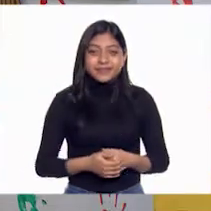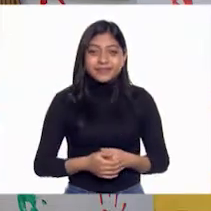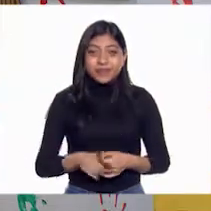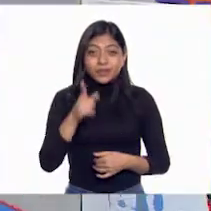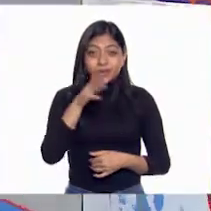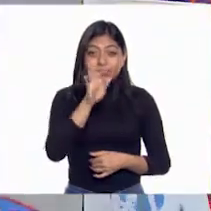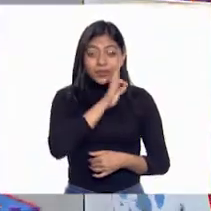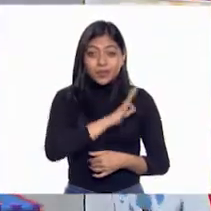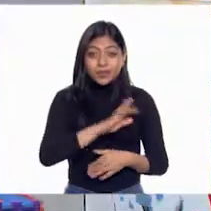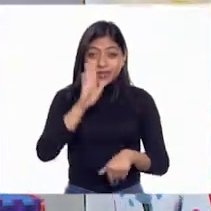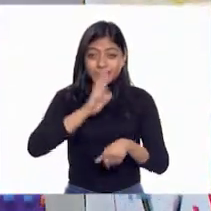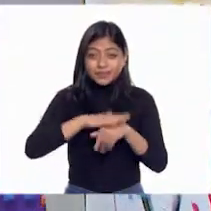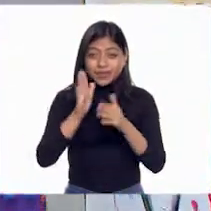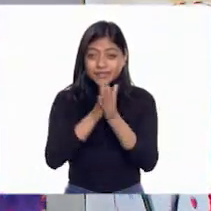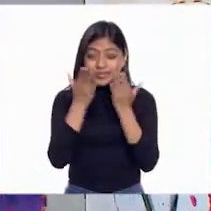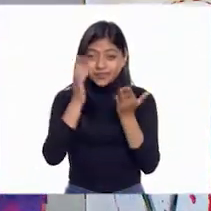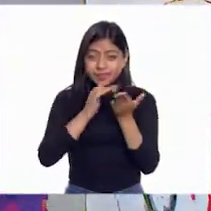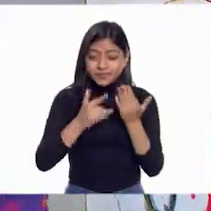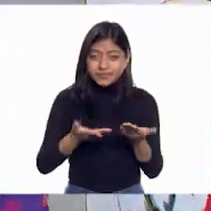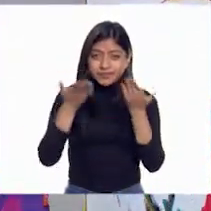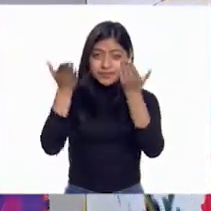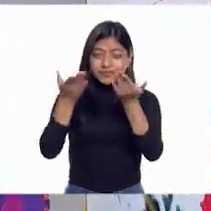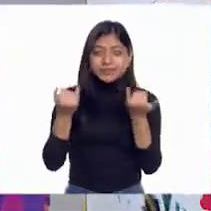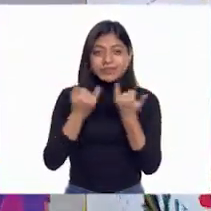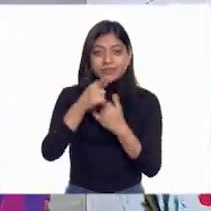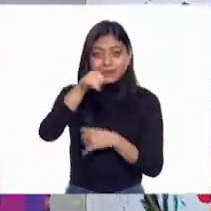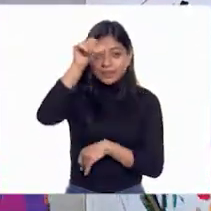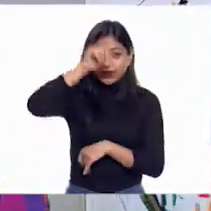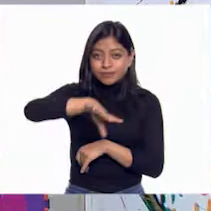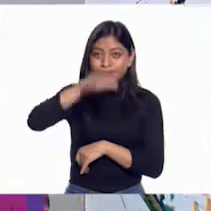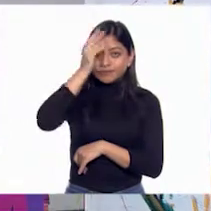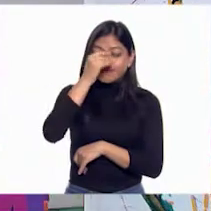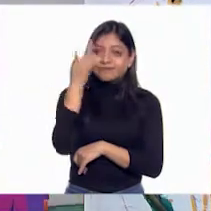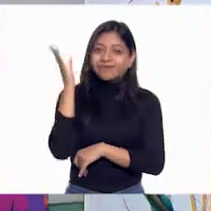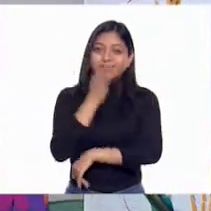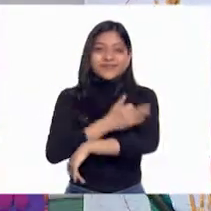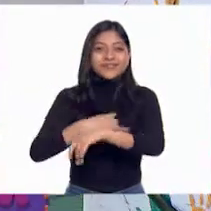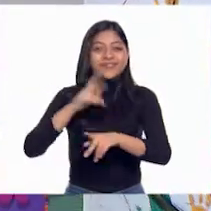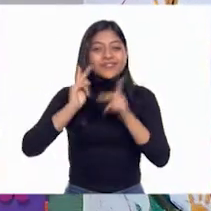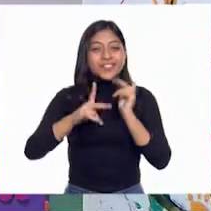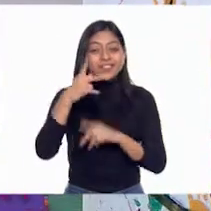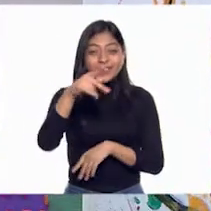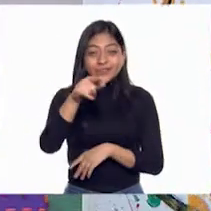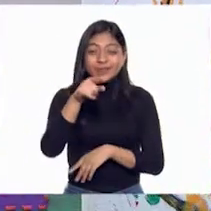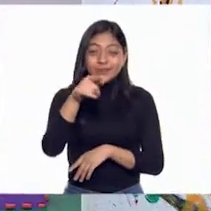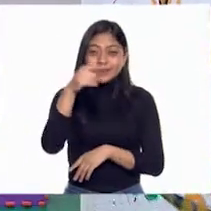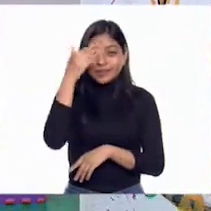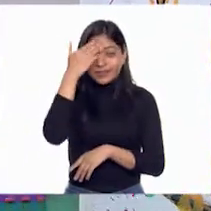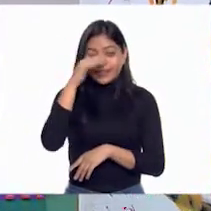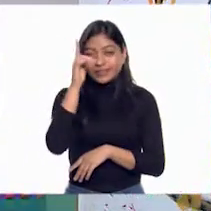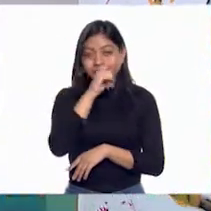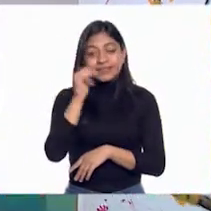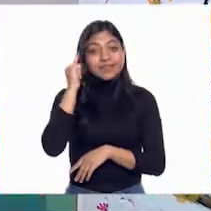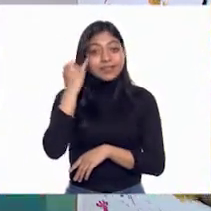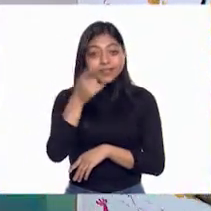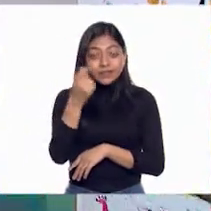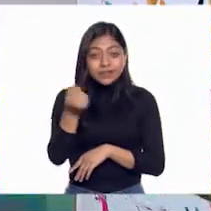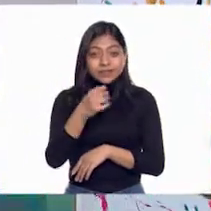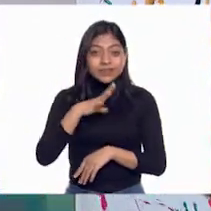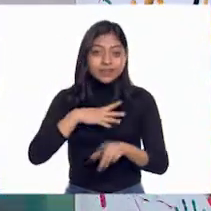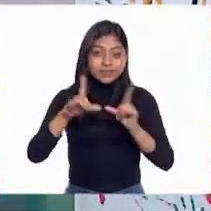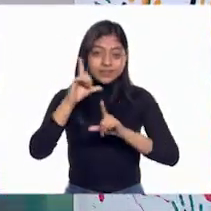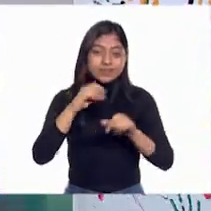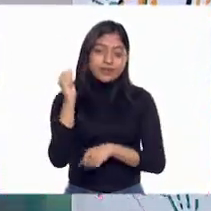Si te es posible, consulta otros libros y comenta el tema de hoy con tu familia. Si tienes la fortuna de hablar una lengua indígena, aprovecha también este momento